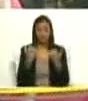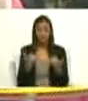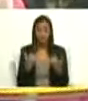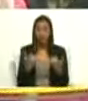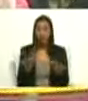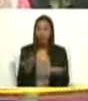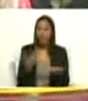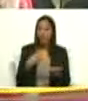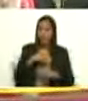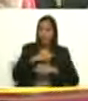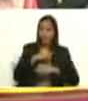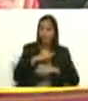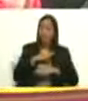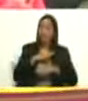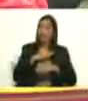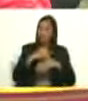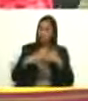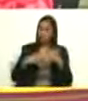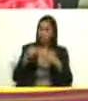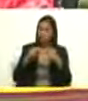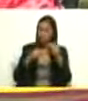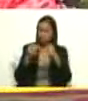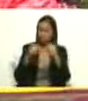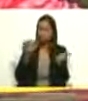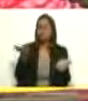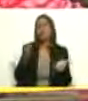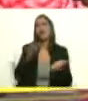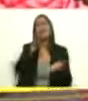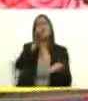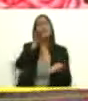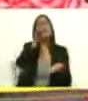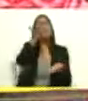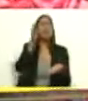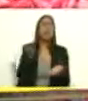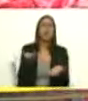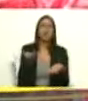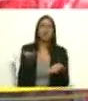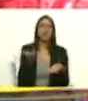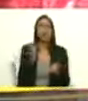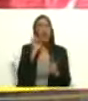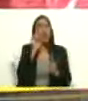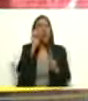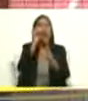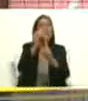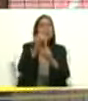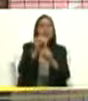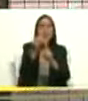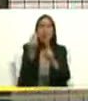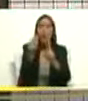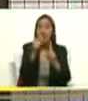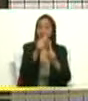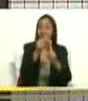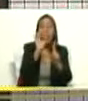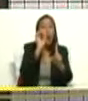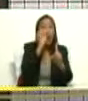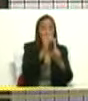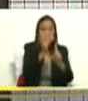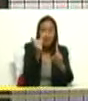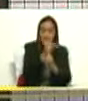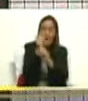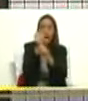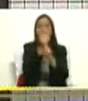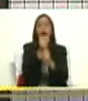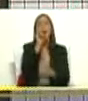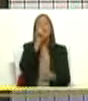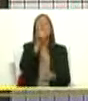de futuro rumbo al 2030 más